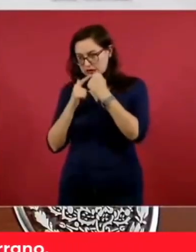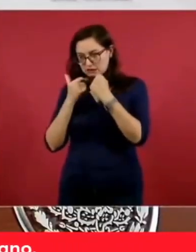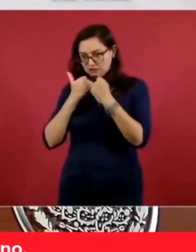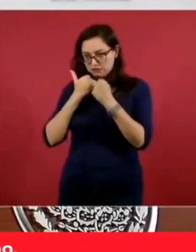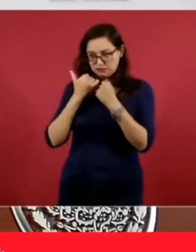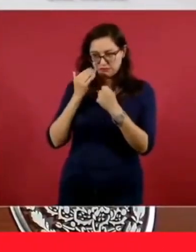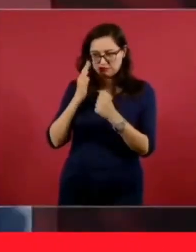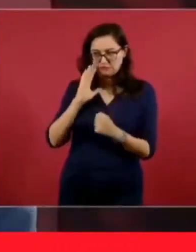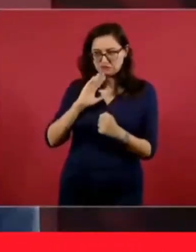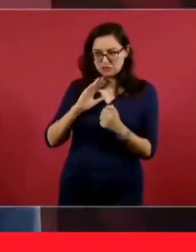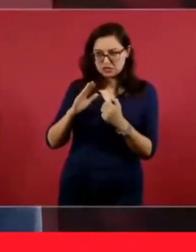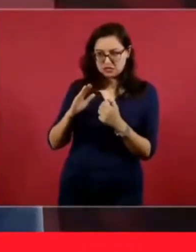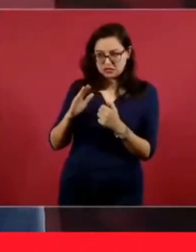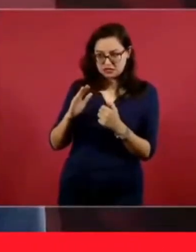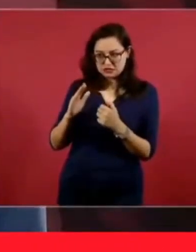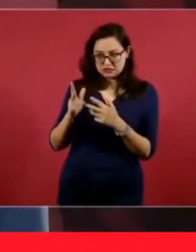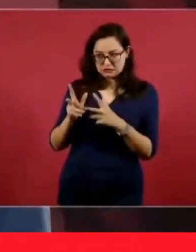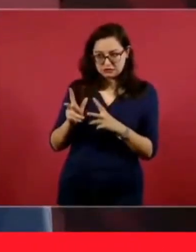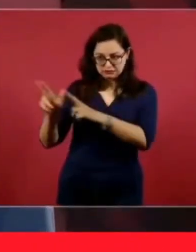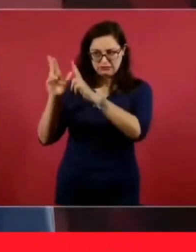allá como